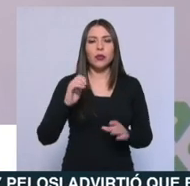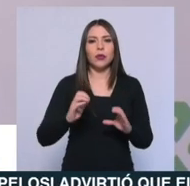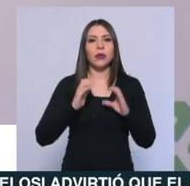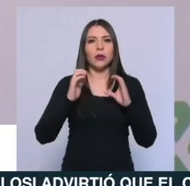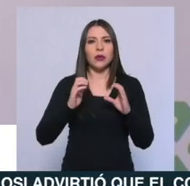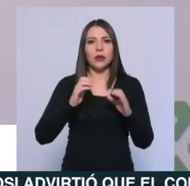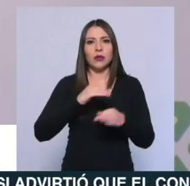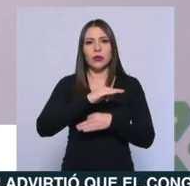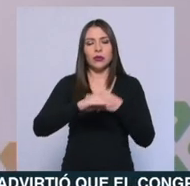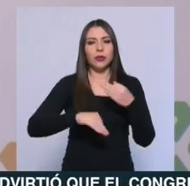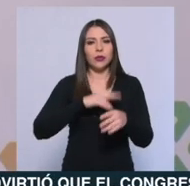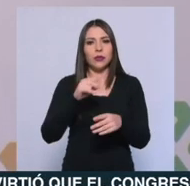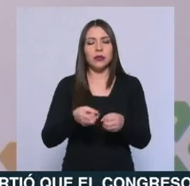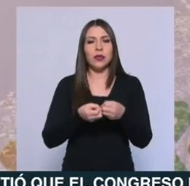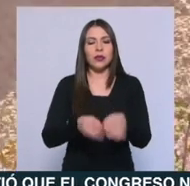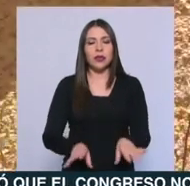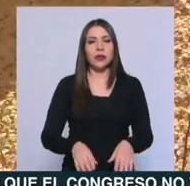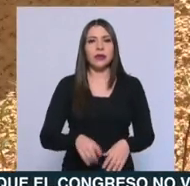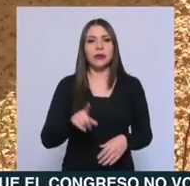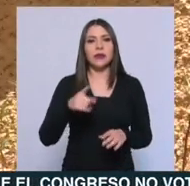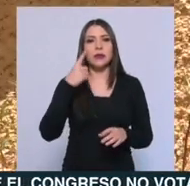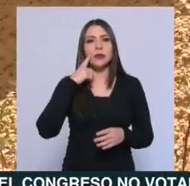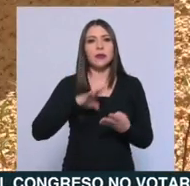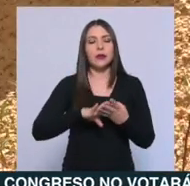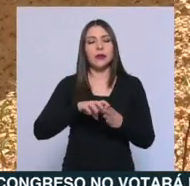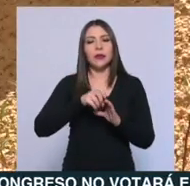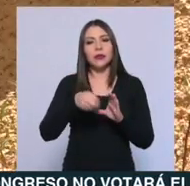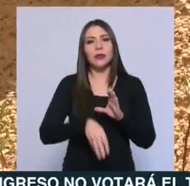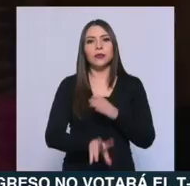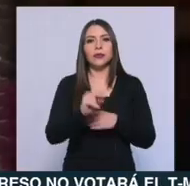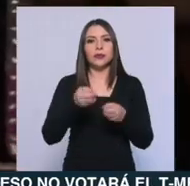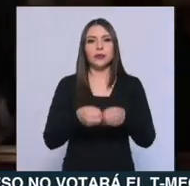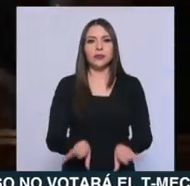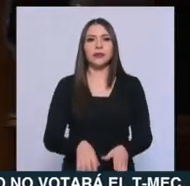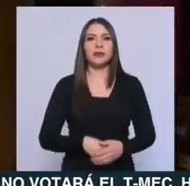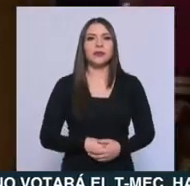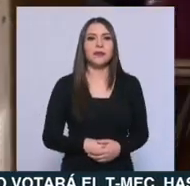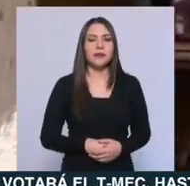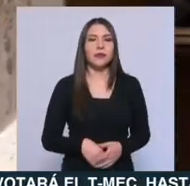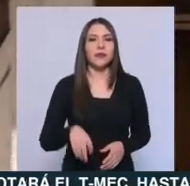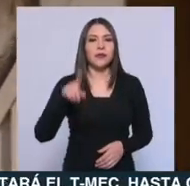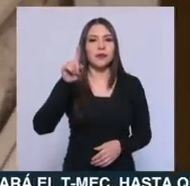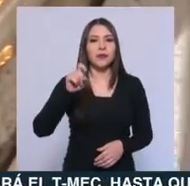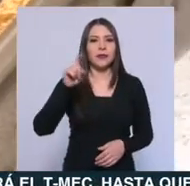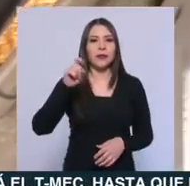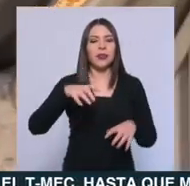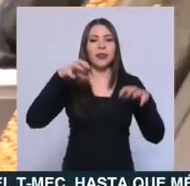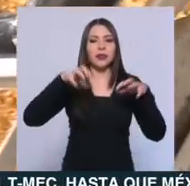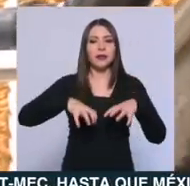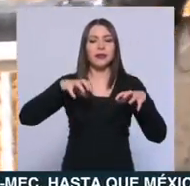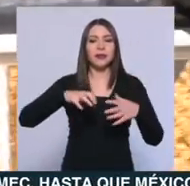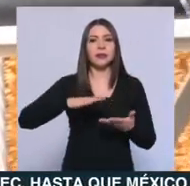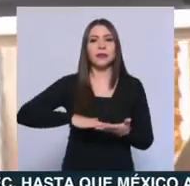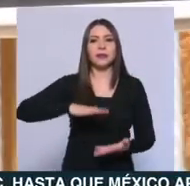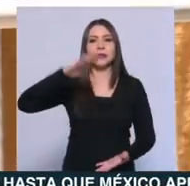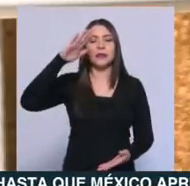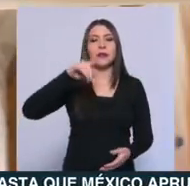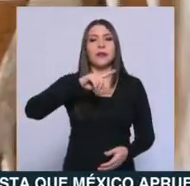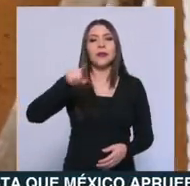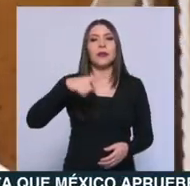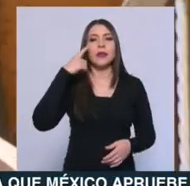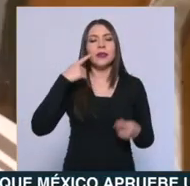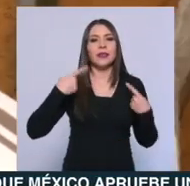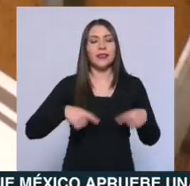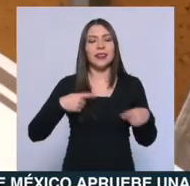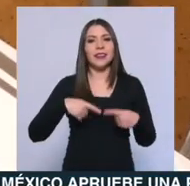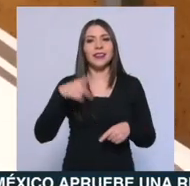y no se vaya al drenaje. El agua de lluvia almacenada no es recomendable para consumo humano, pero sí ayudará a